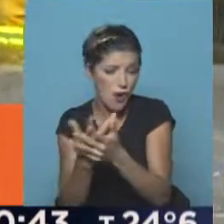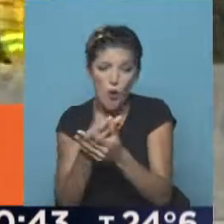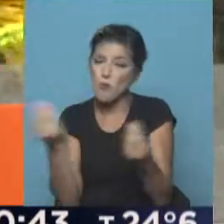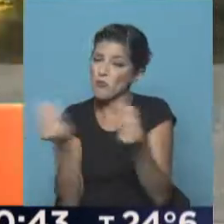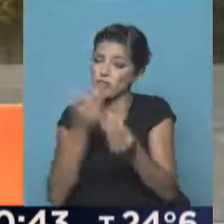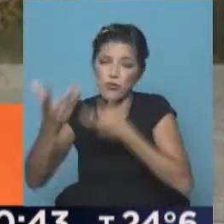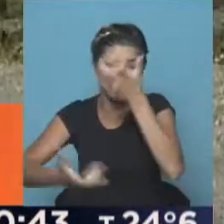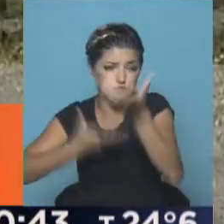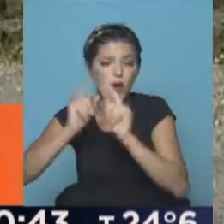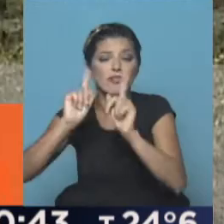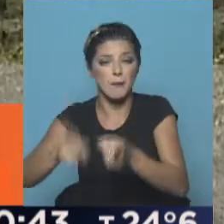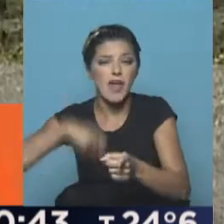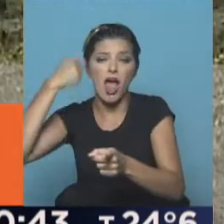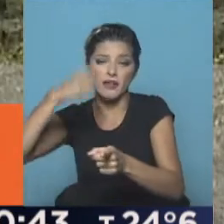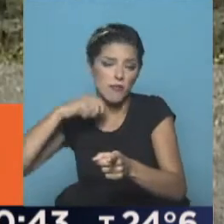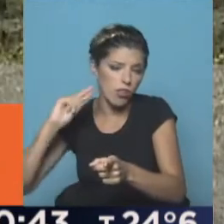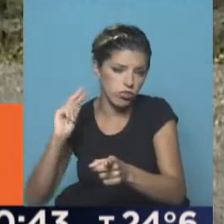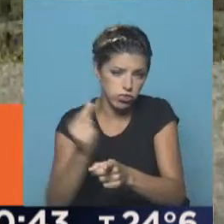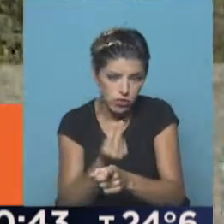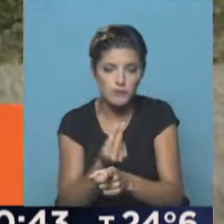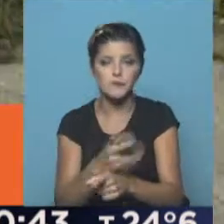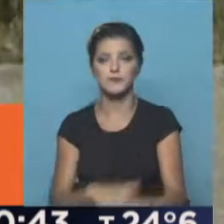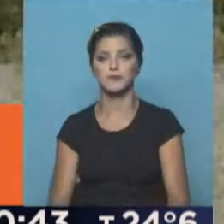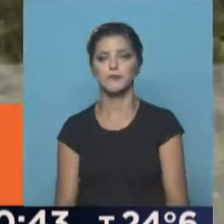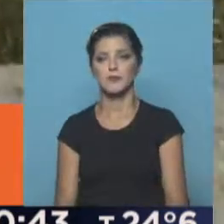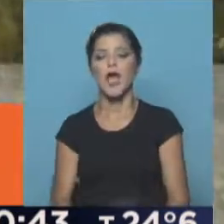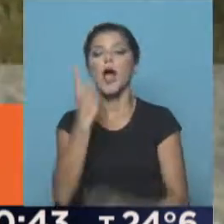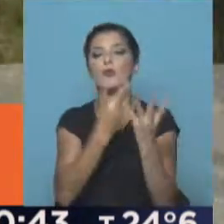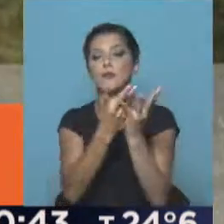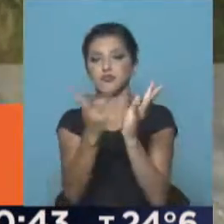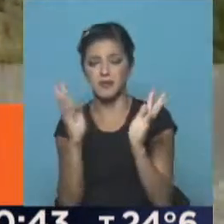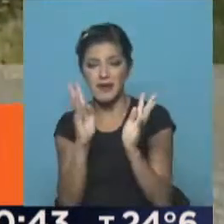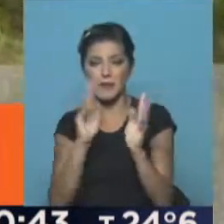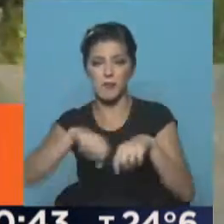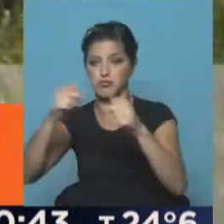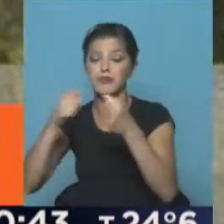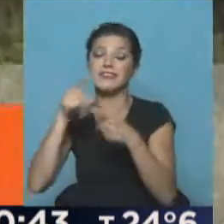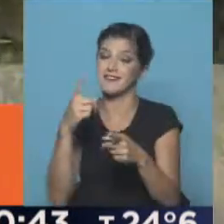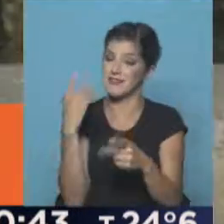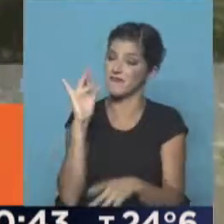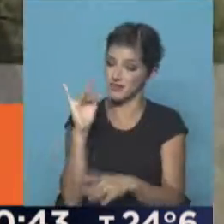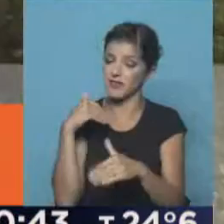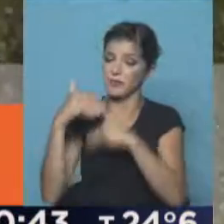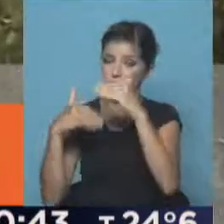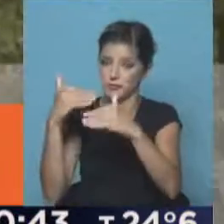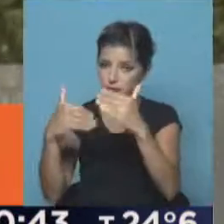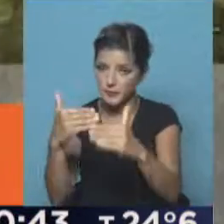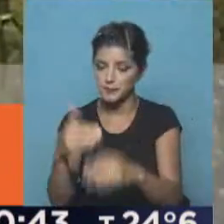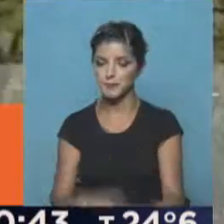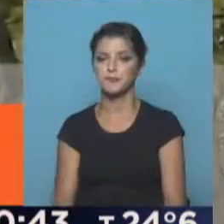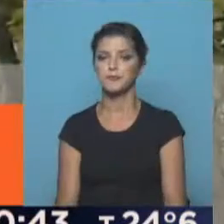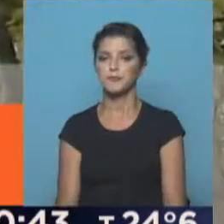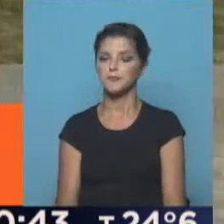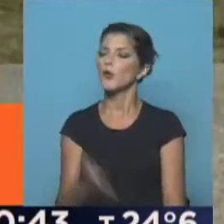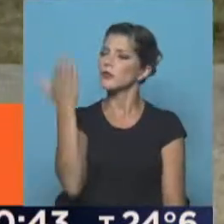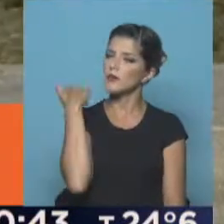mucha mortandad de hacienda, roturas de alambre, que le va a costar mucho recuperarse. Usted recién decía que el origen